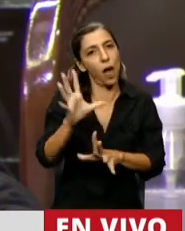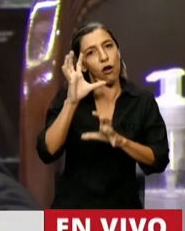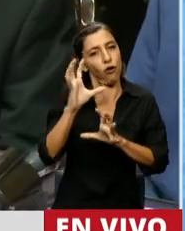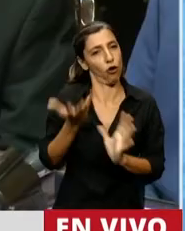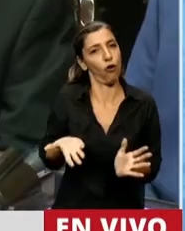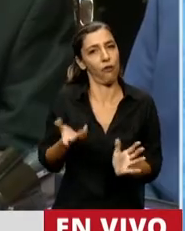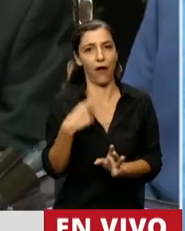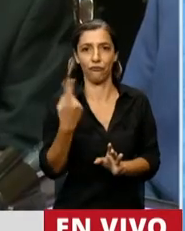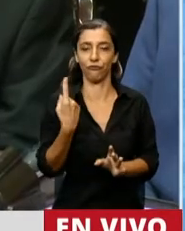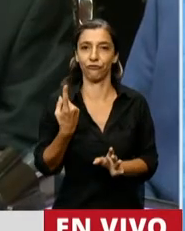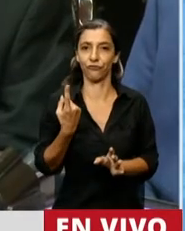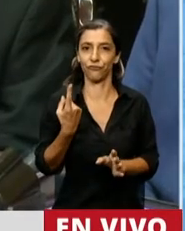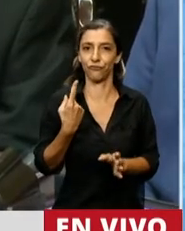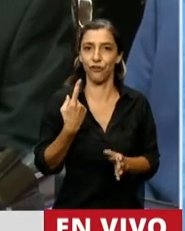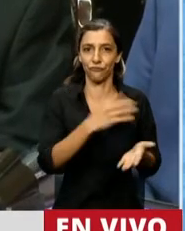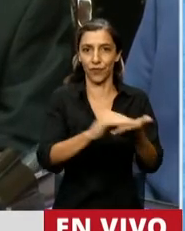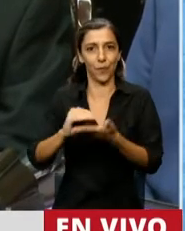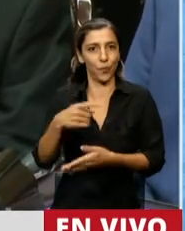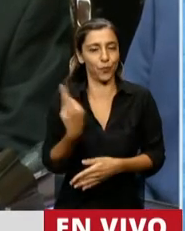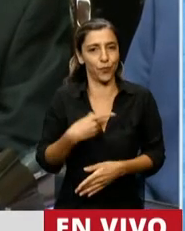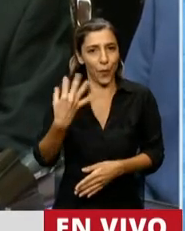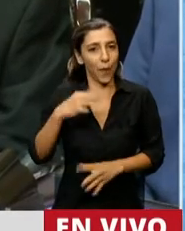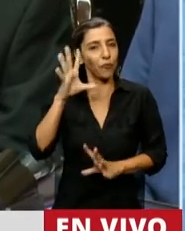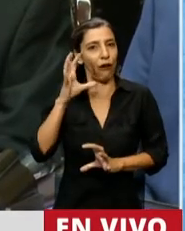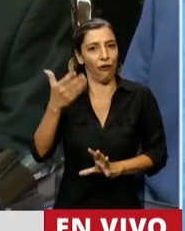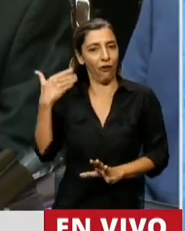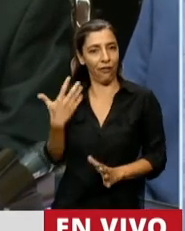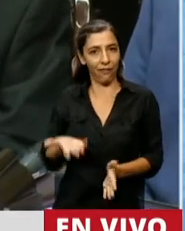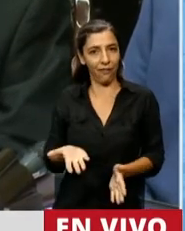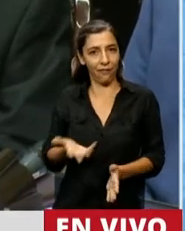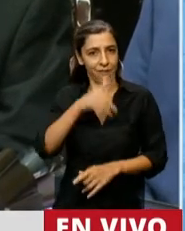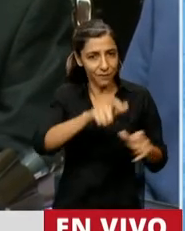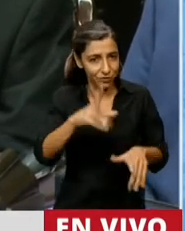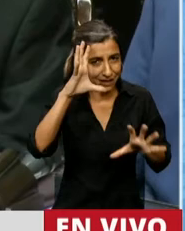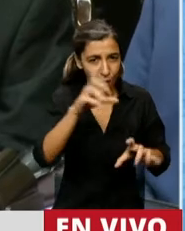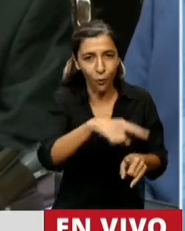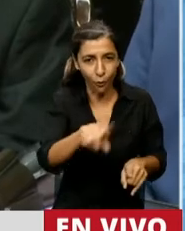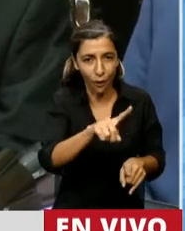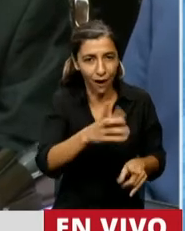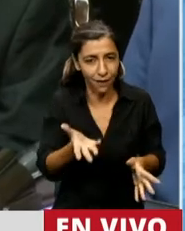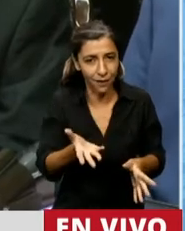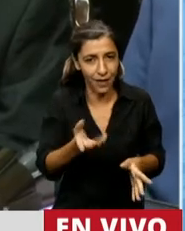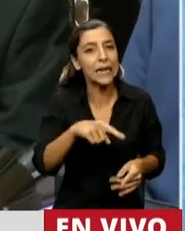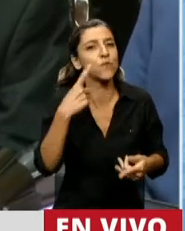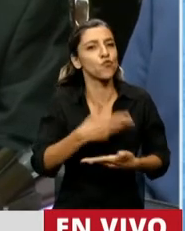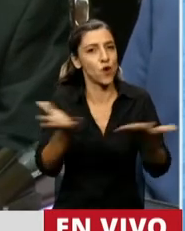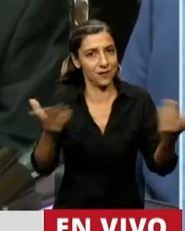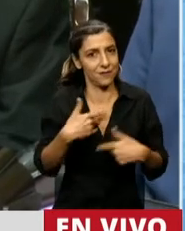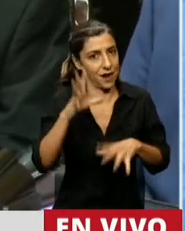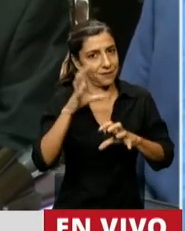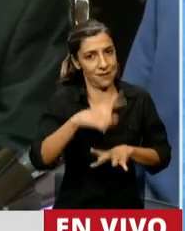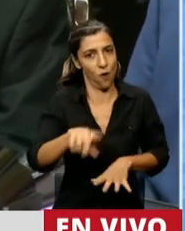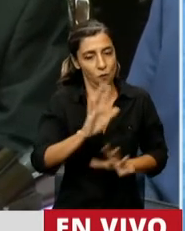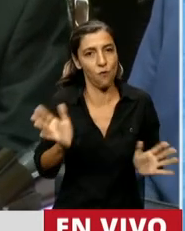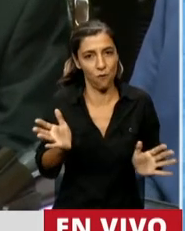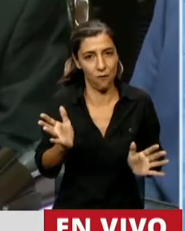dirigentes políticos, porque la gente se acuerda. Y así lo expresa, no solamente en